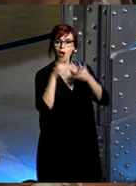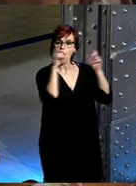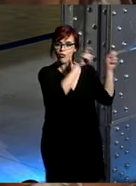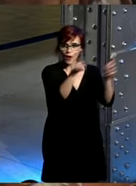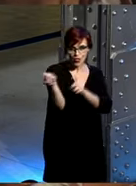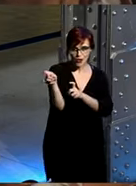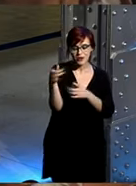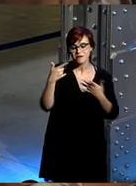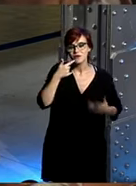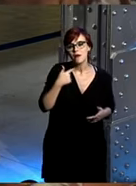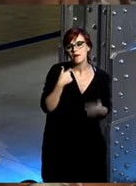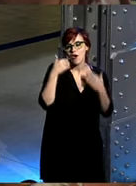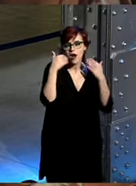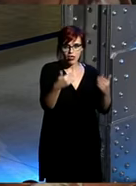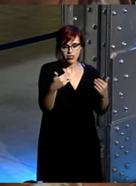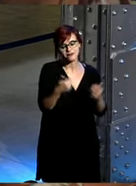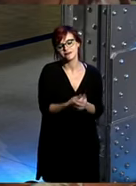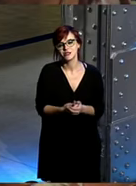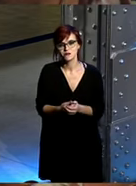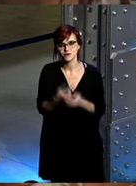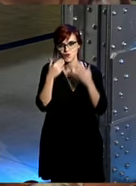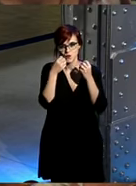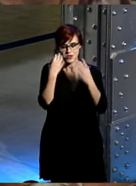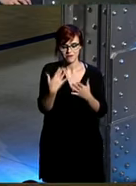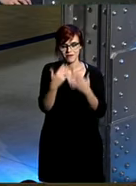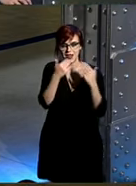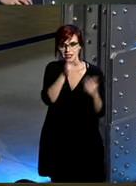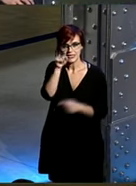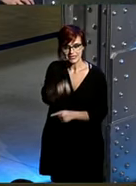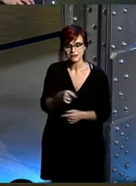educadora, pero me habéis dado un mundo. Muchísimas gracias. Gracias a ti.